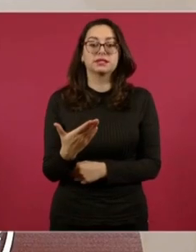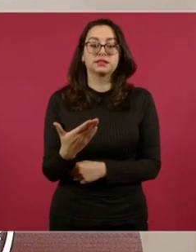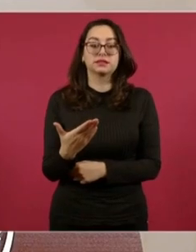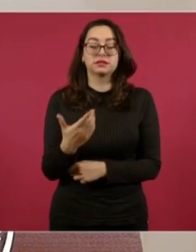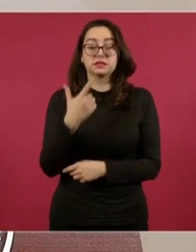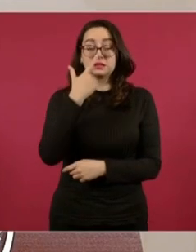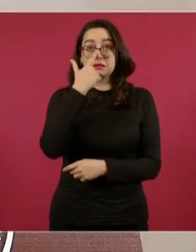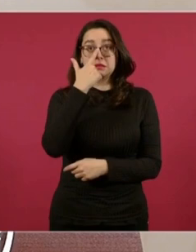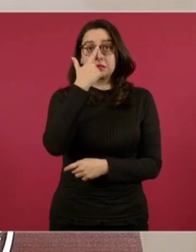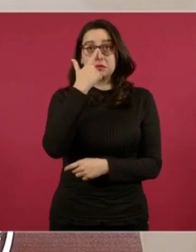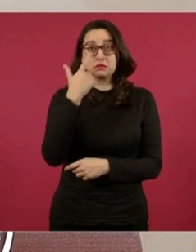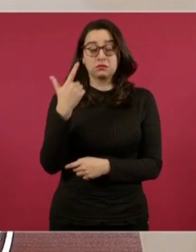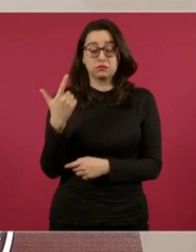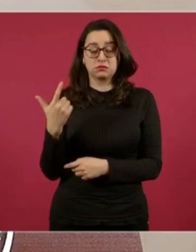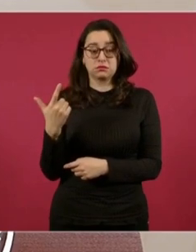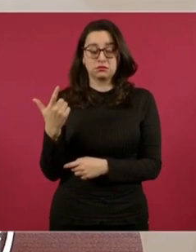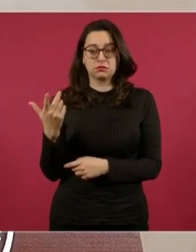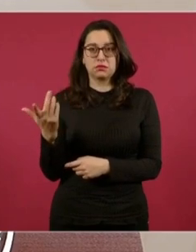Nos visitó